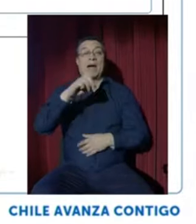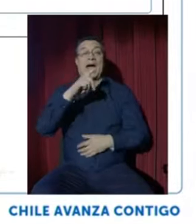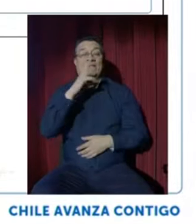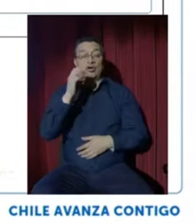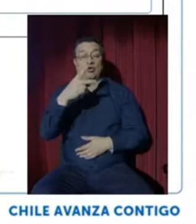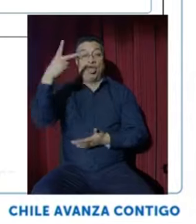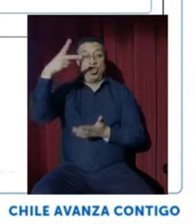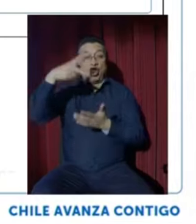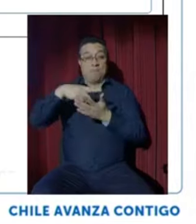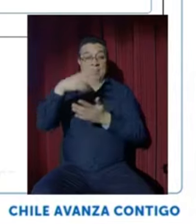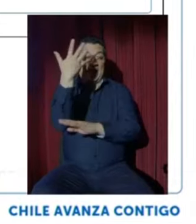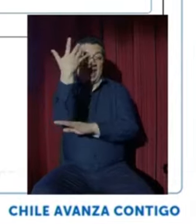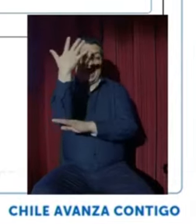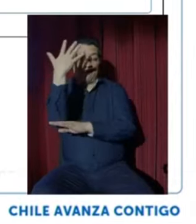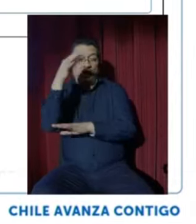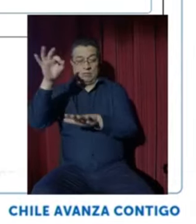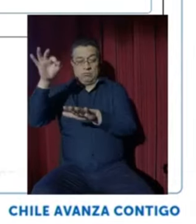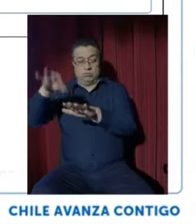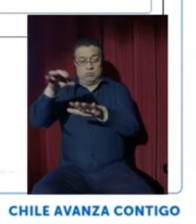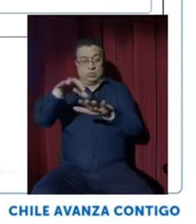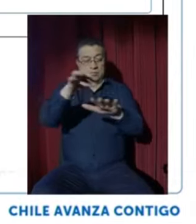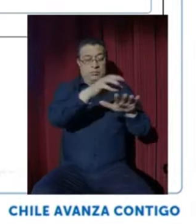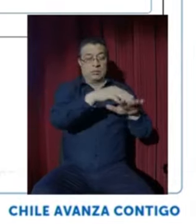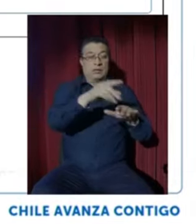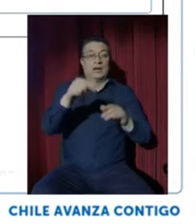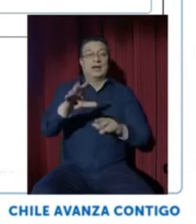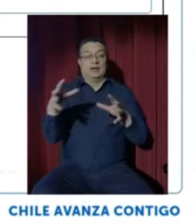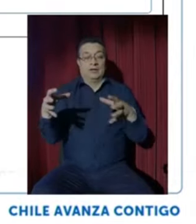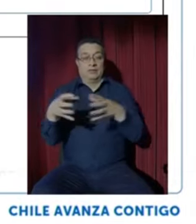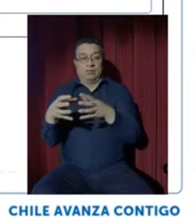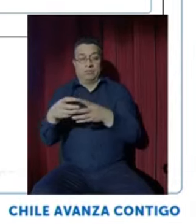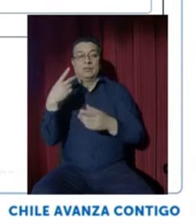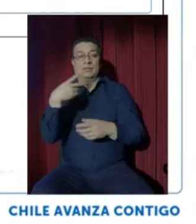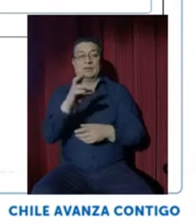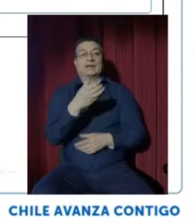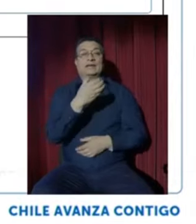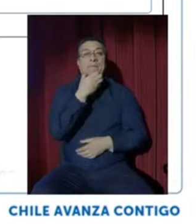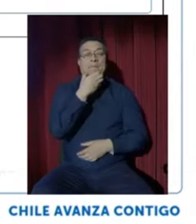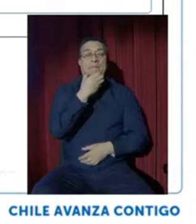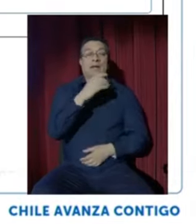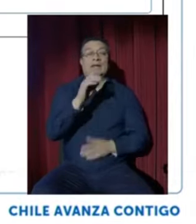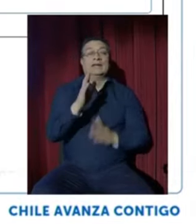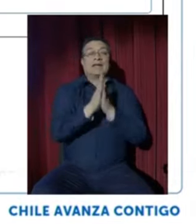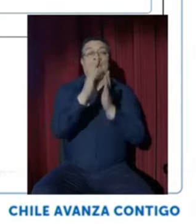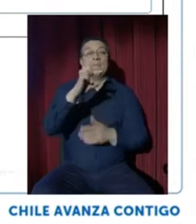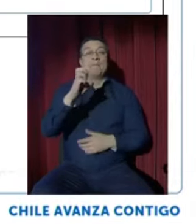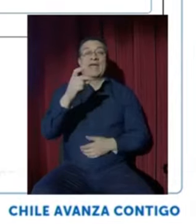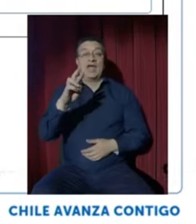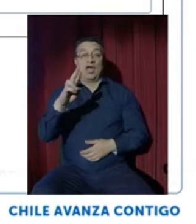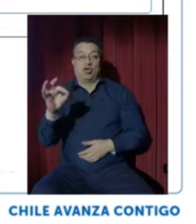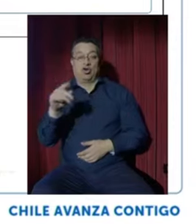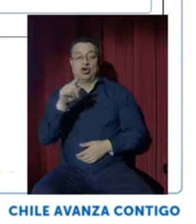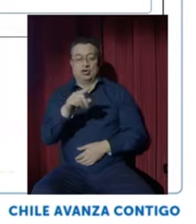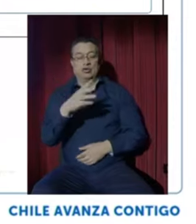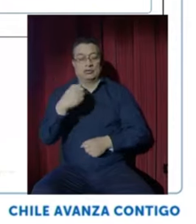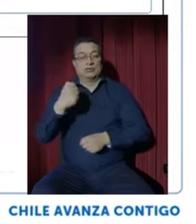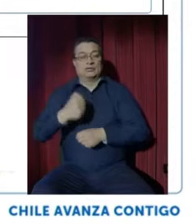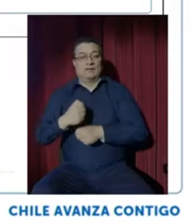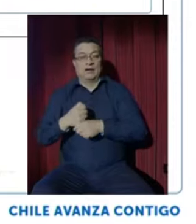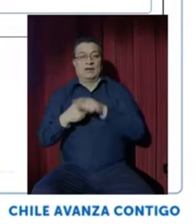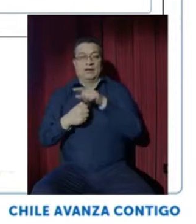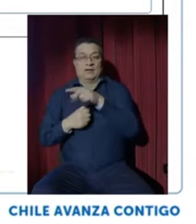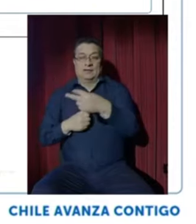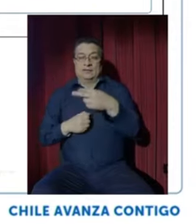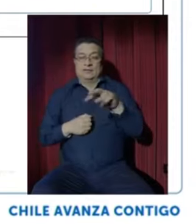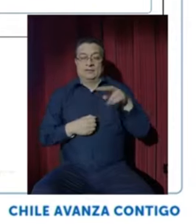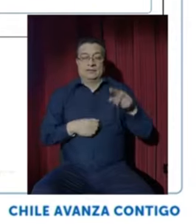implementaron y la brigada cierto de San Pedro y reconocer el rol que tienen todos los brigadistas aquí en esta en esta